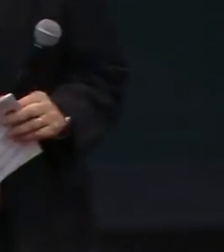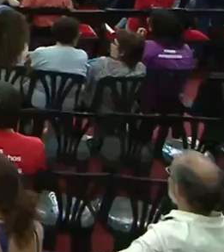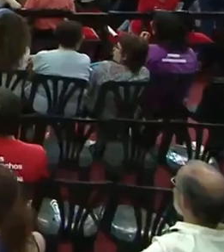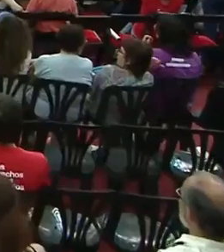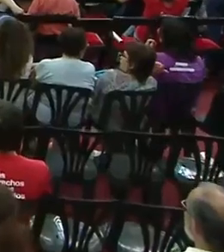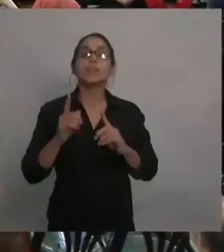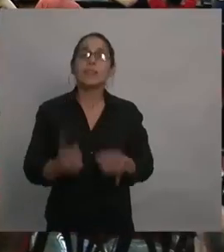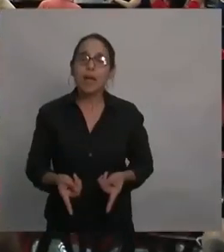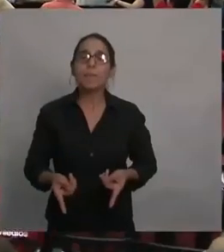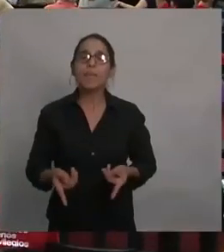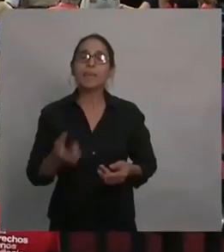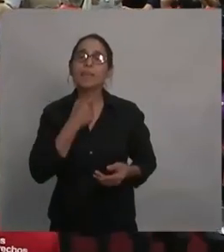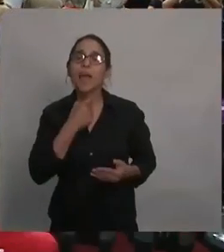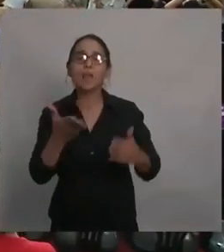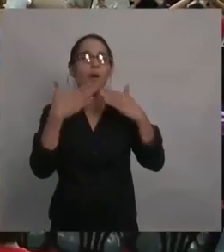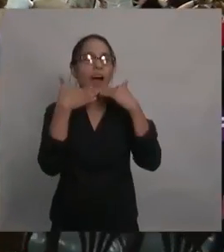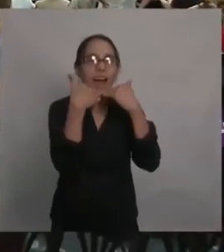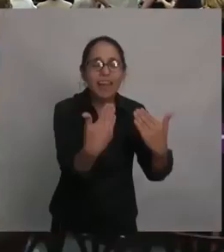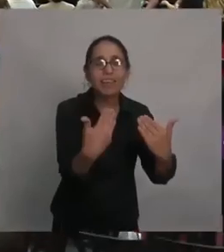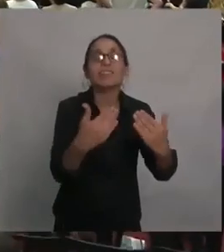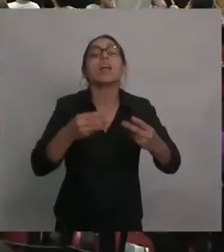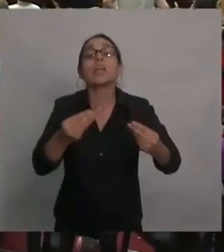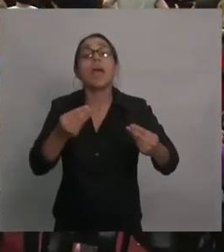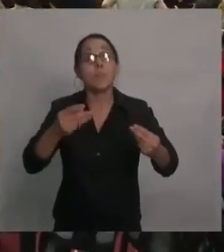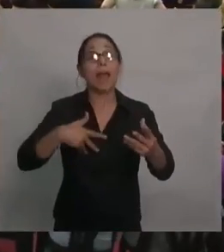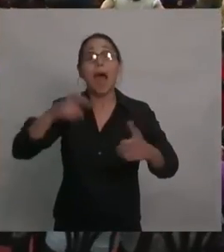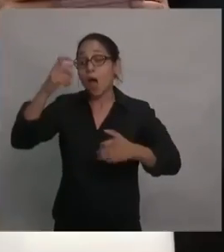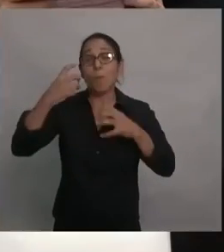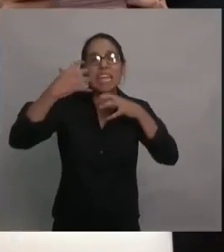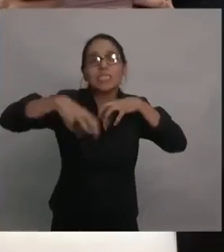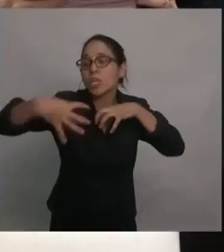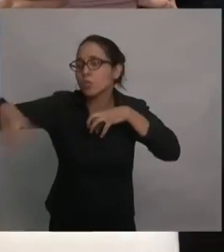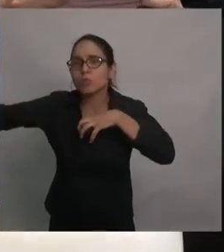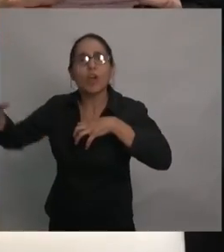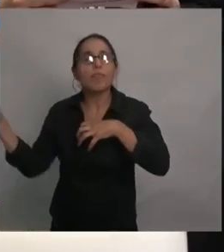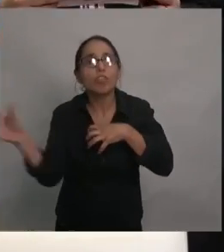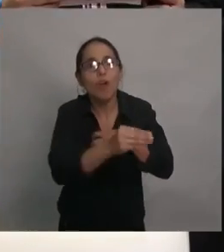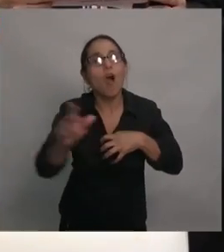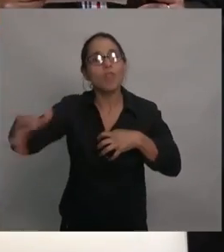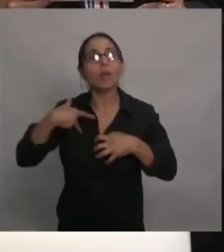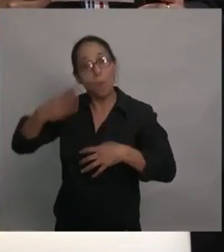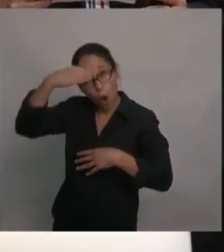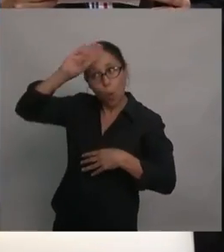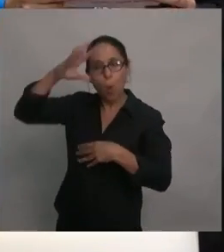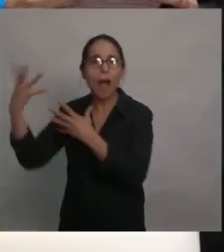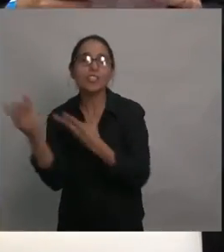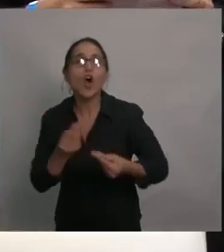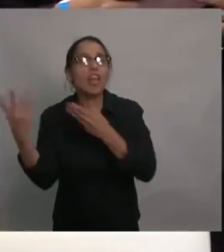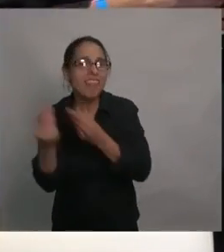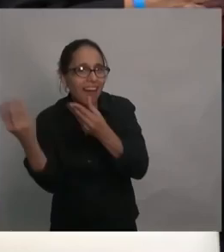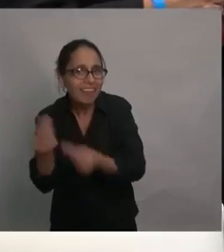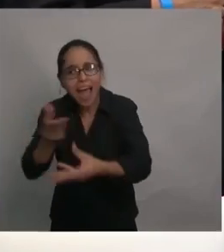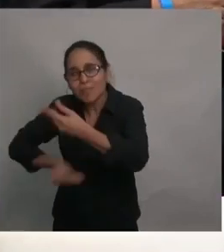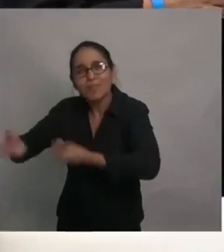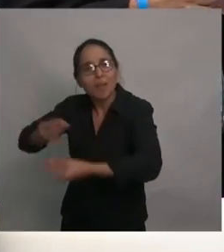Agradezco a las muchas organizaciones de solidaridad con Cuba que están presentes acá. Discúlpenme si no las pude nombrar, son muchas, pero acá